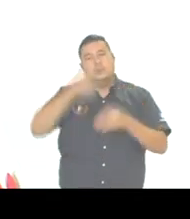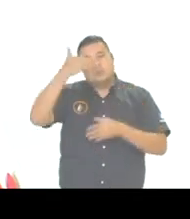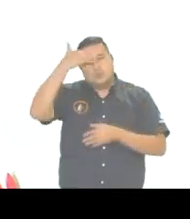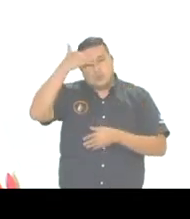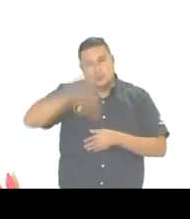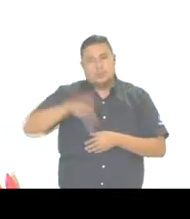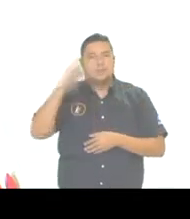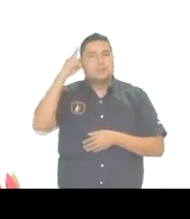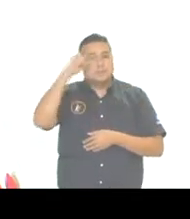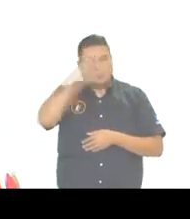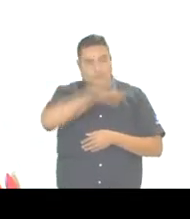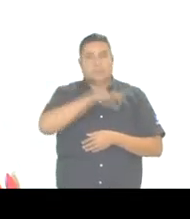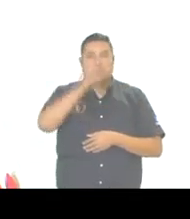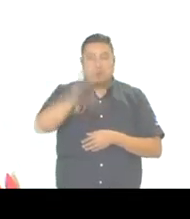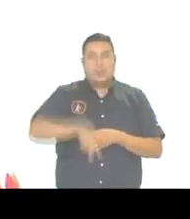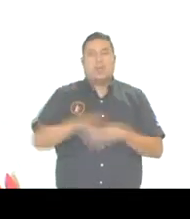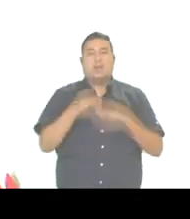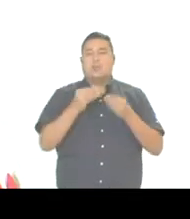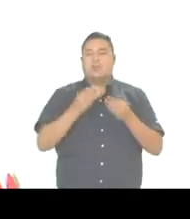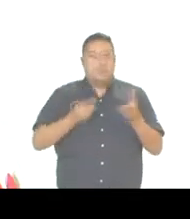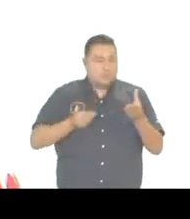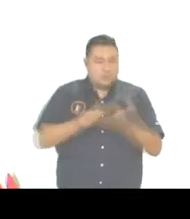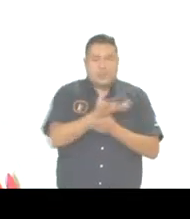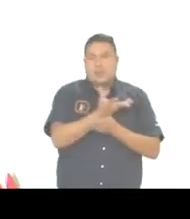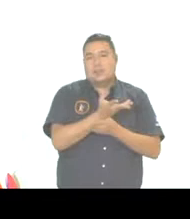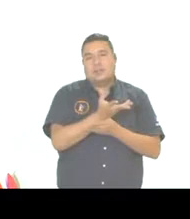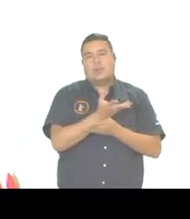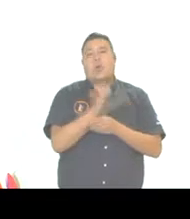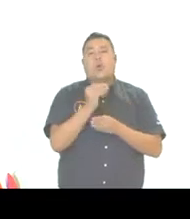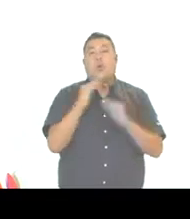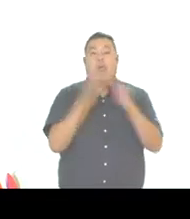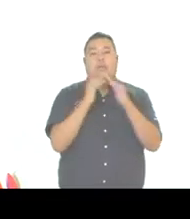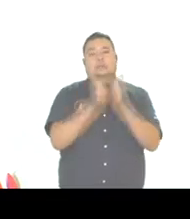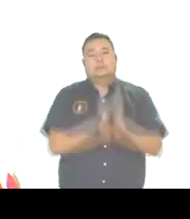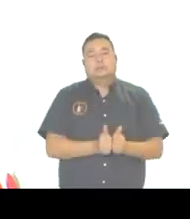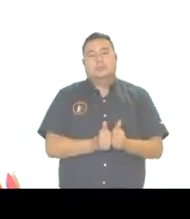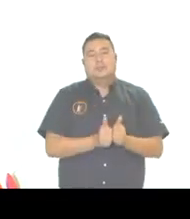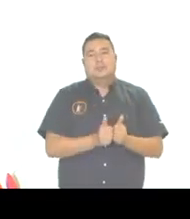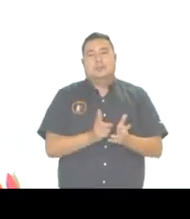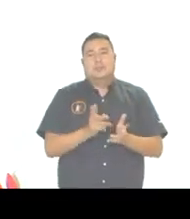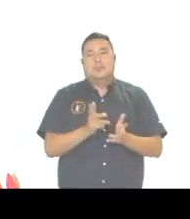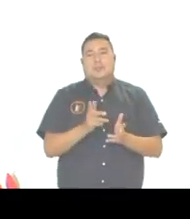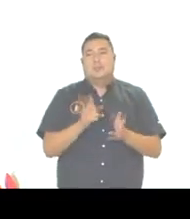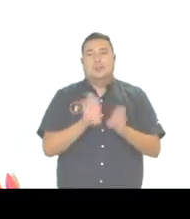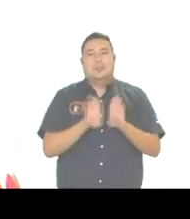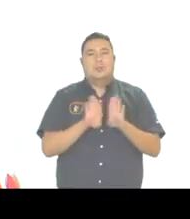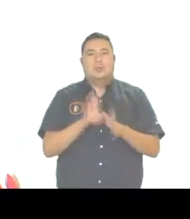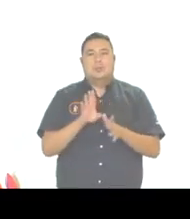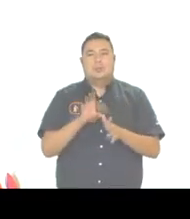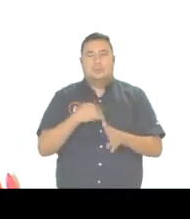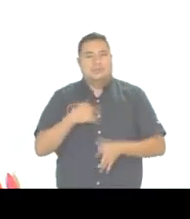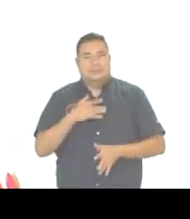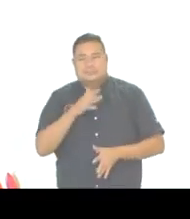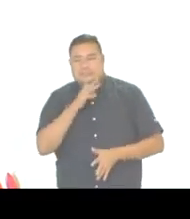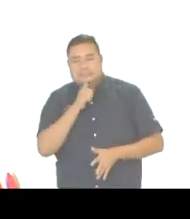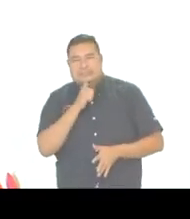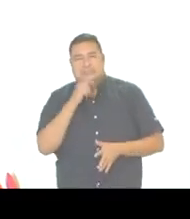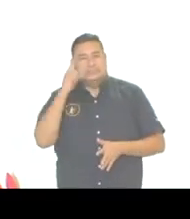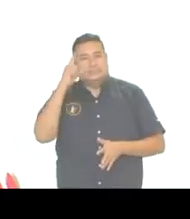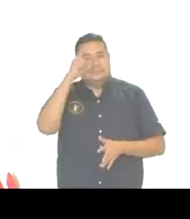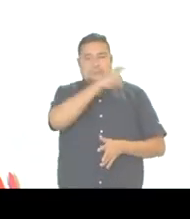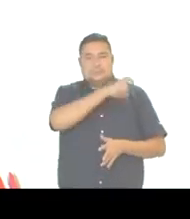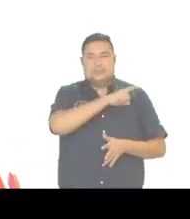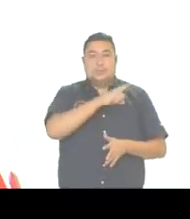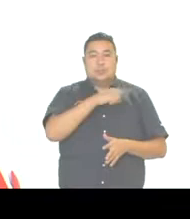difícil, sé que para muchos el no salir o el quédate en casa no es algo que sea factible,